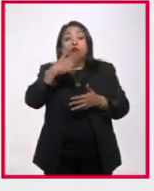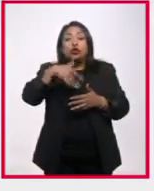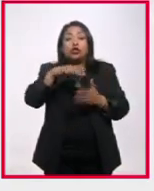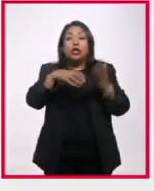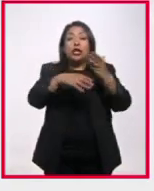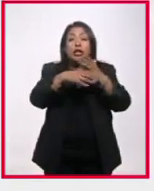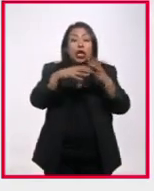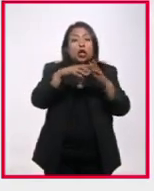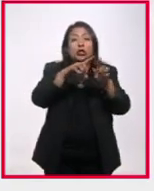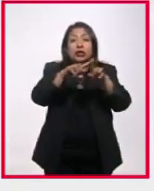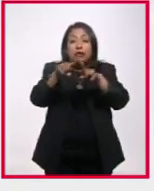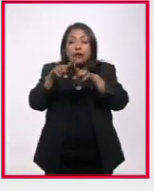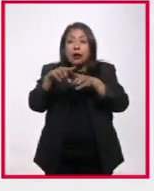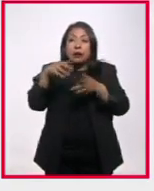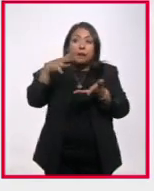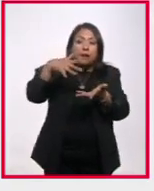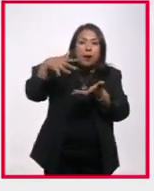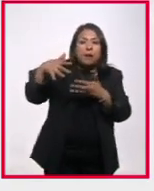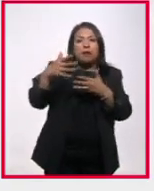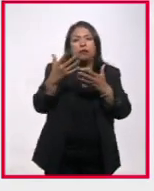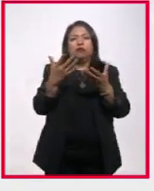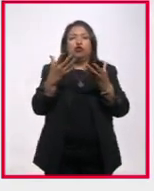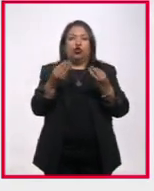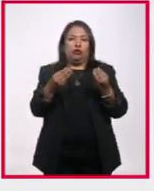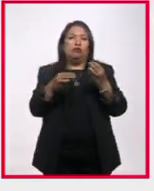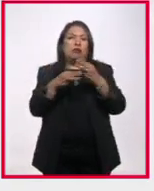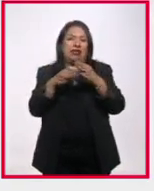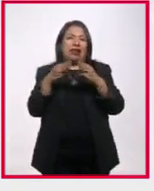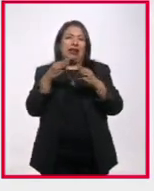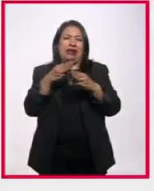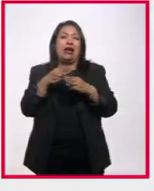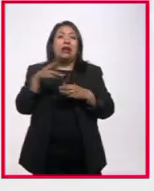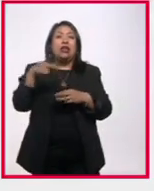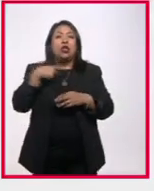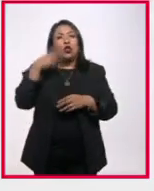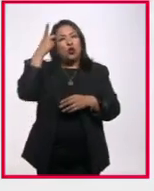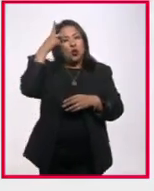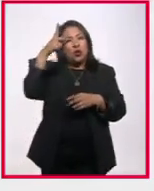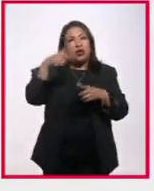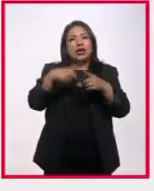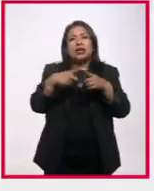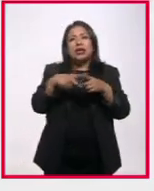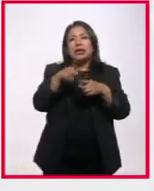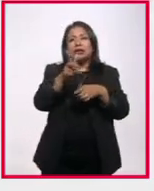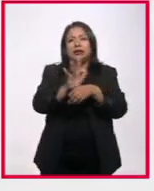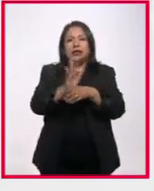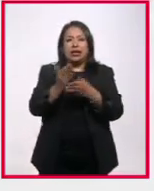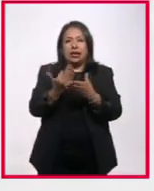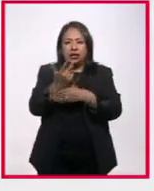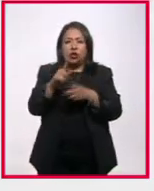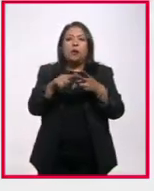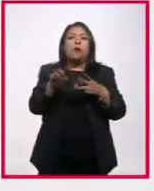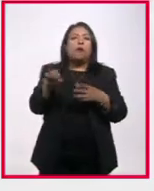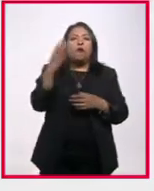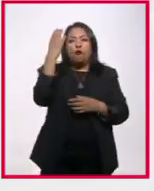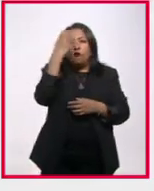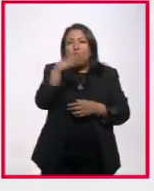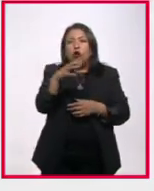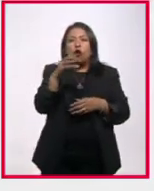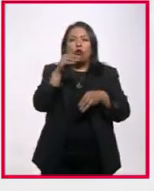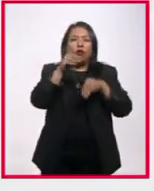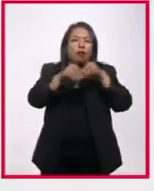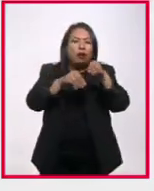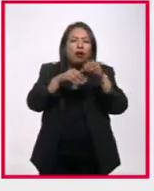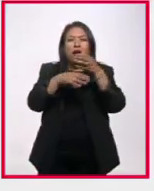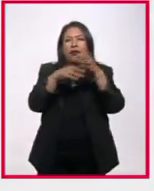los objetos. Es decir, gran parte de los materiales los tenía la propia Cineteca Nacional. Me refiero a las fotografías, los